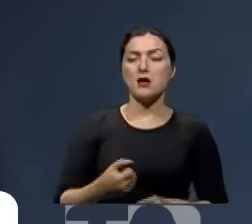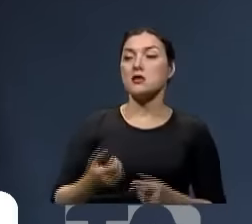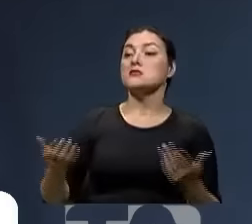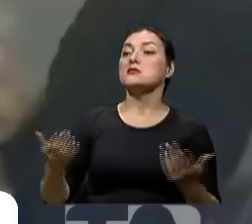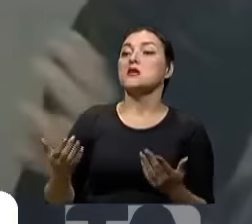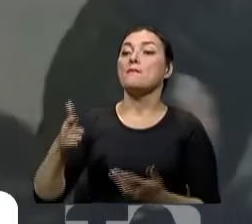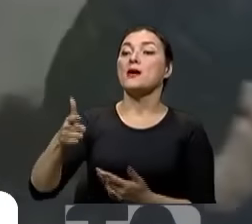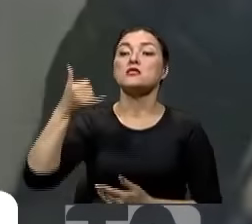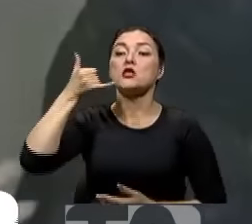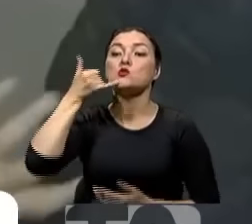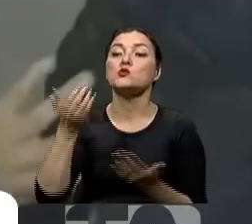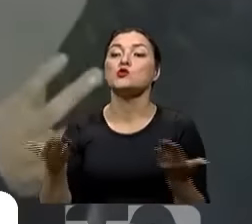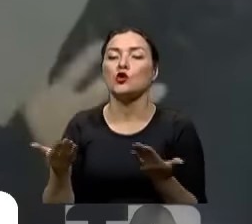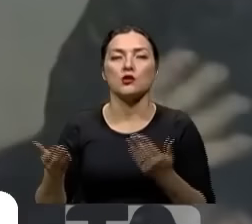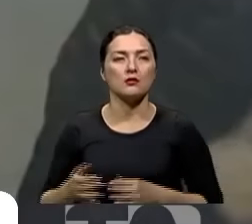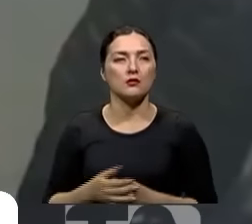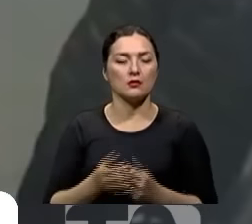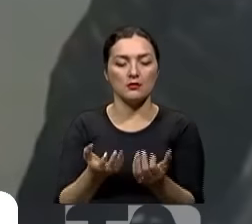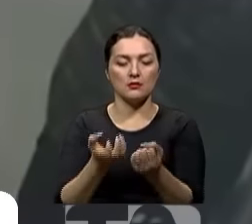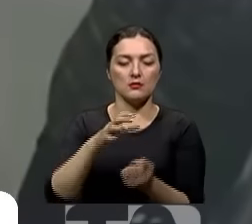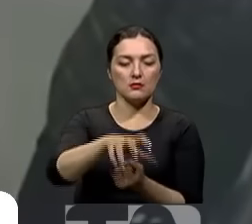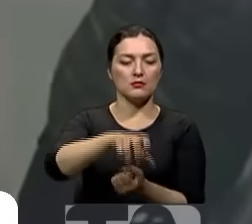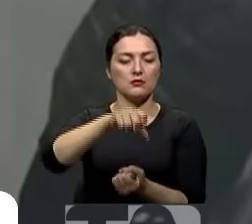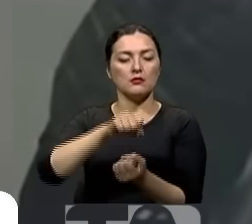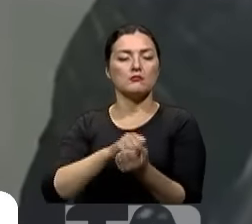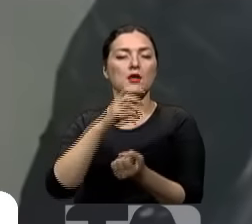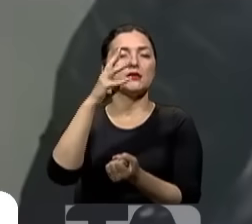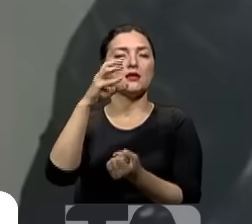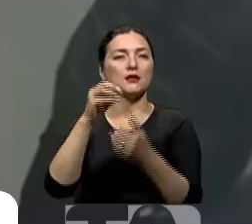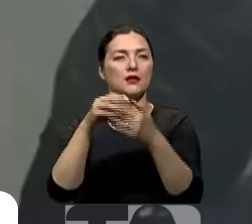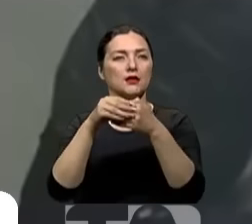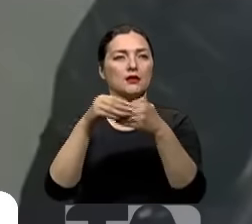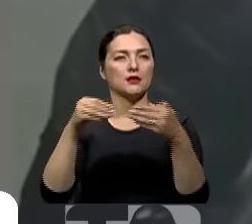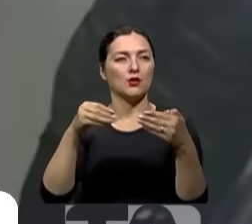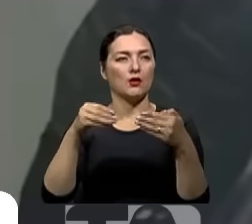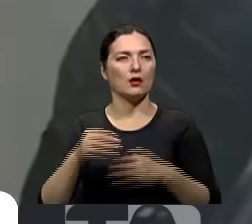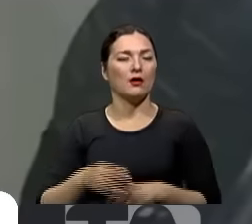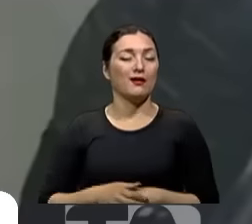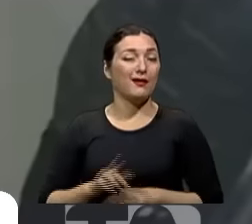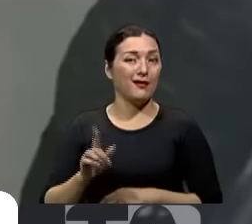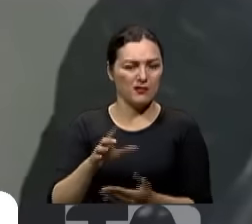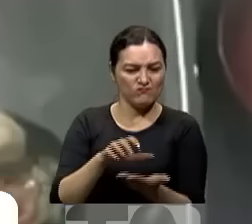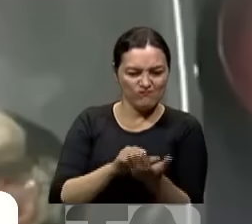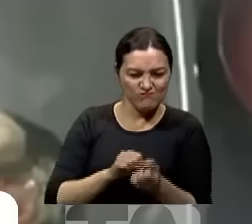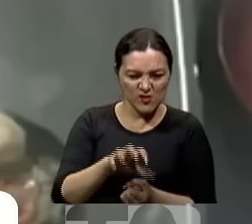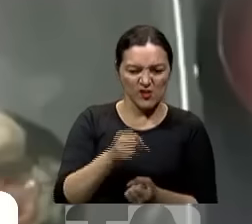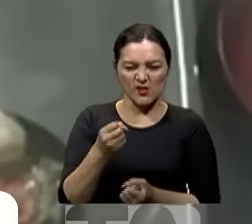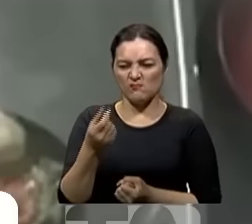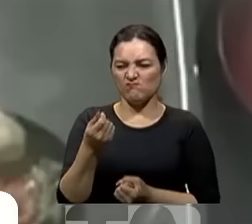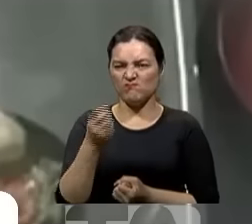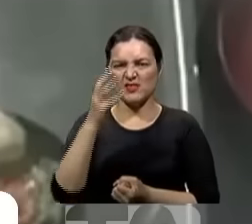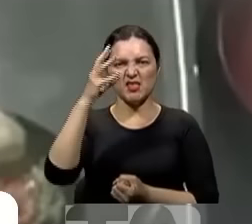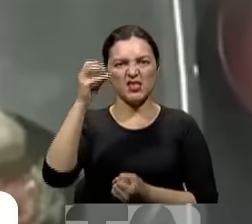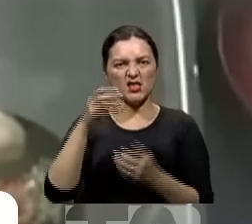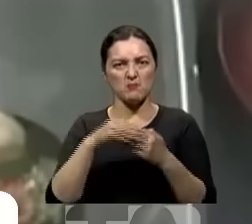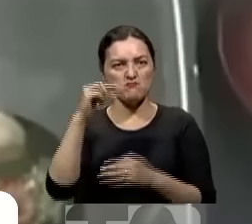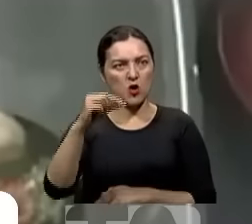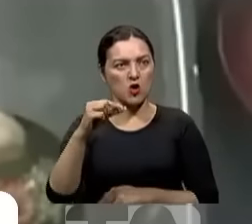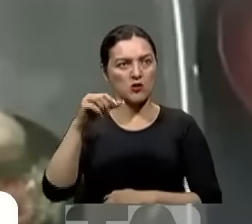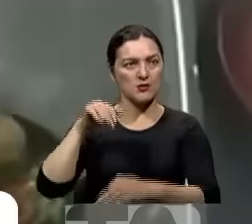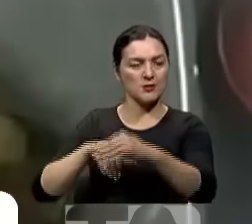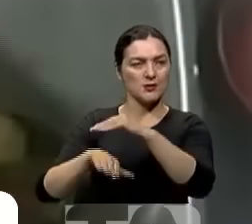los celulares. $60 en efectivo se robaron los sujetos, quienes no contentos con esa suma de dinero, ingresaron a la cocina.